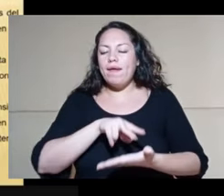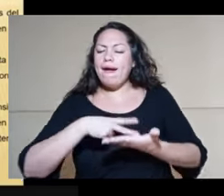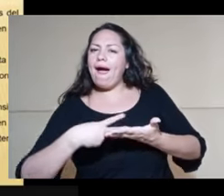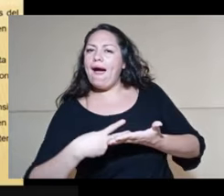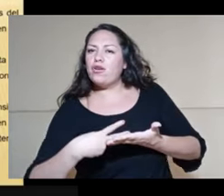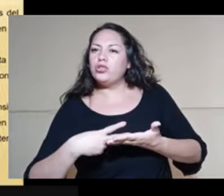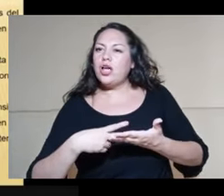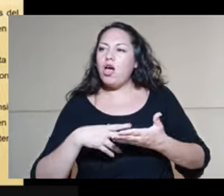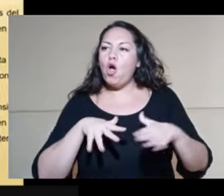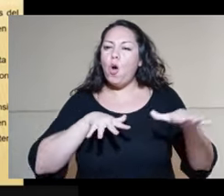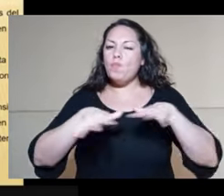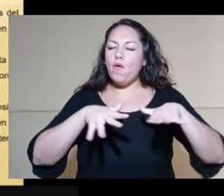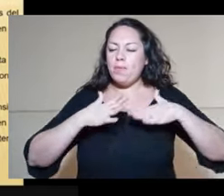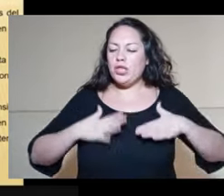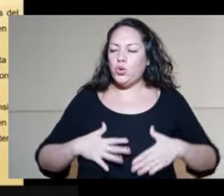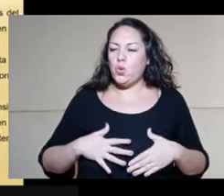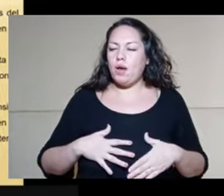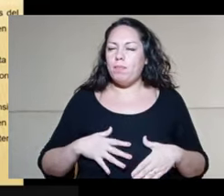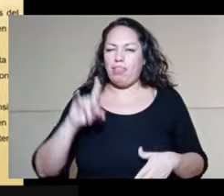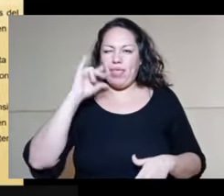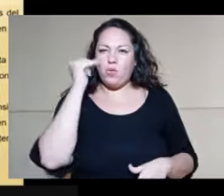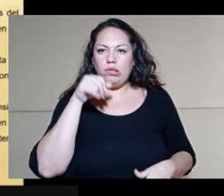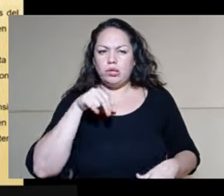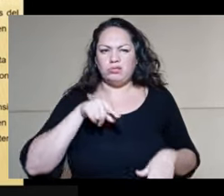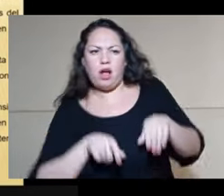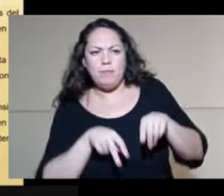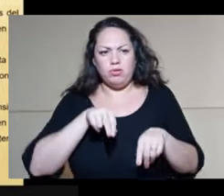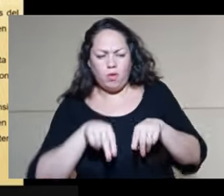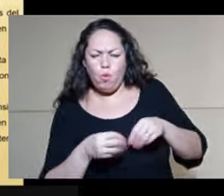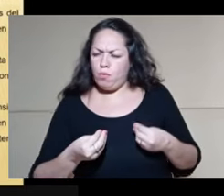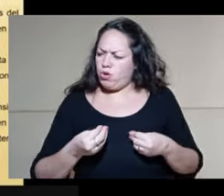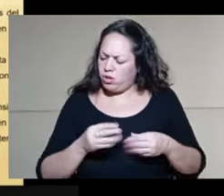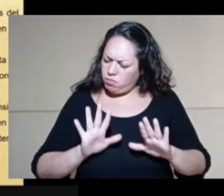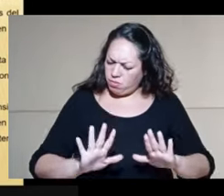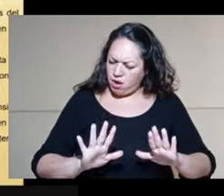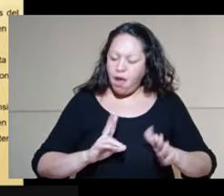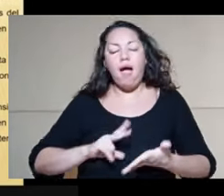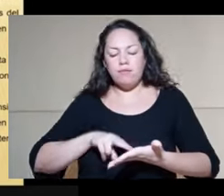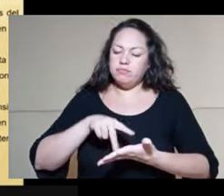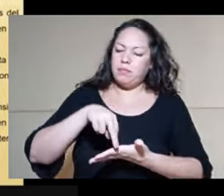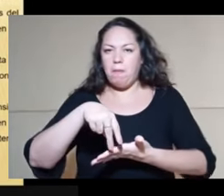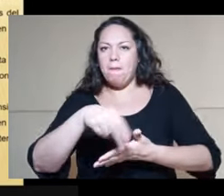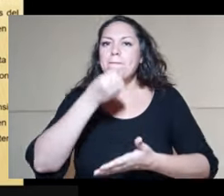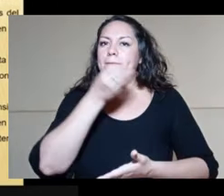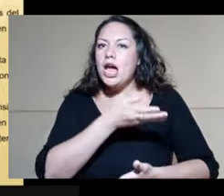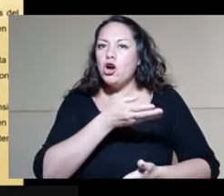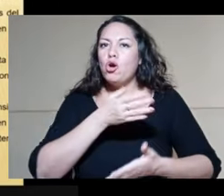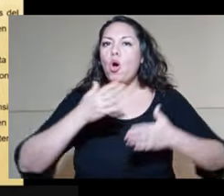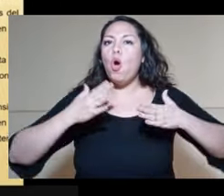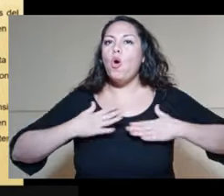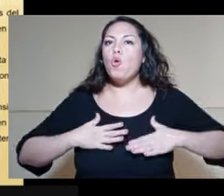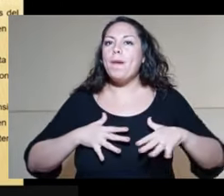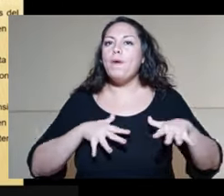en el espacio, percibir los movimientos de nuestro cuerpo. ¿Eh? Eso es la propiocepción, percibirse uno